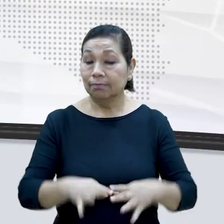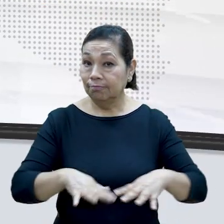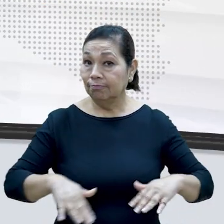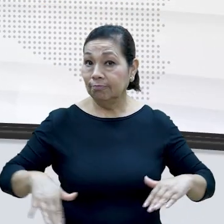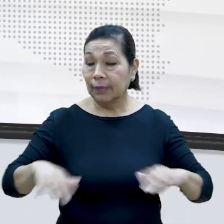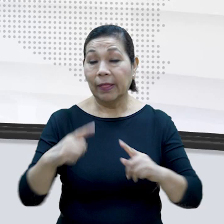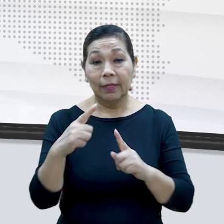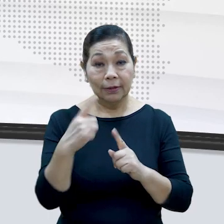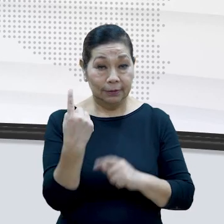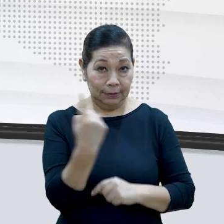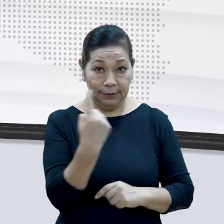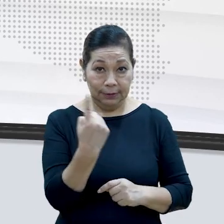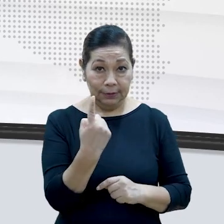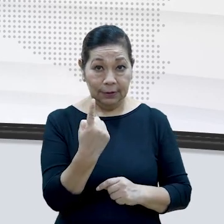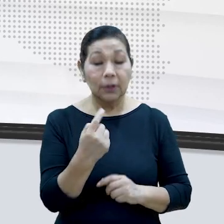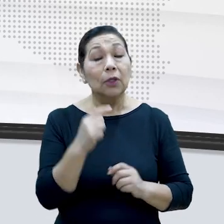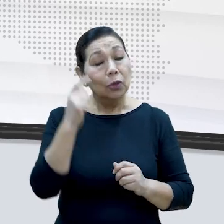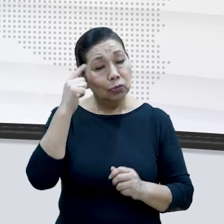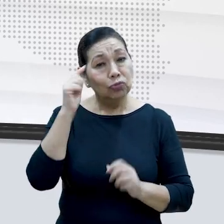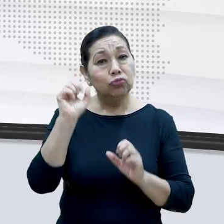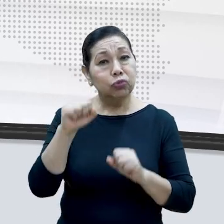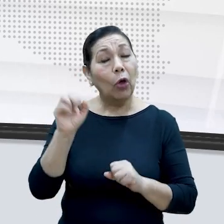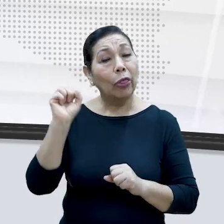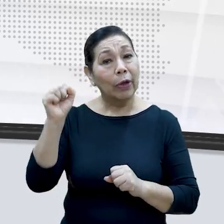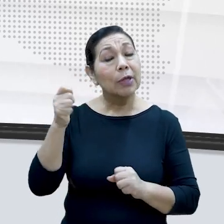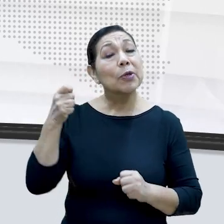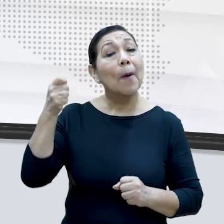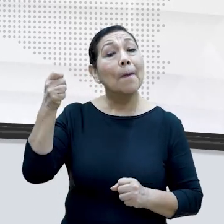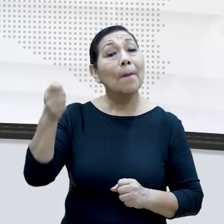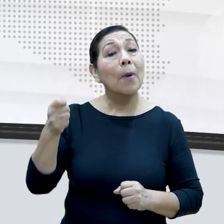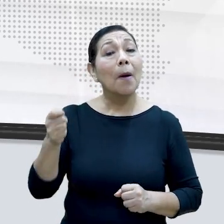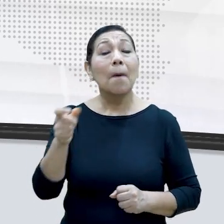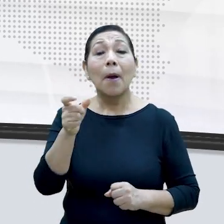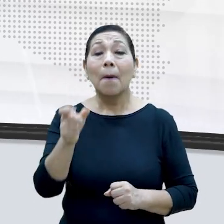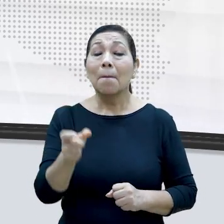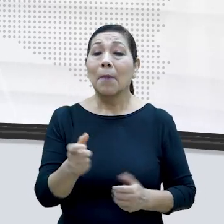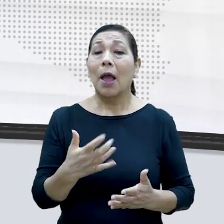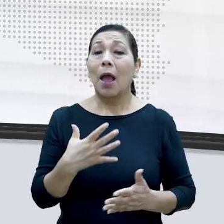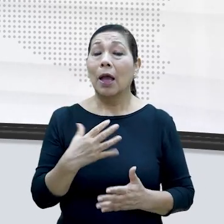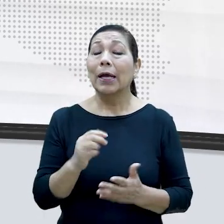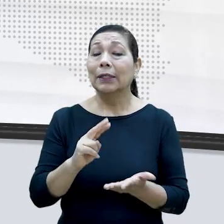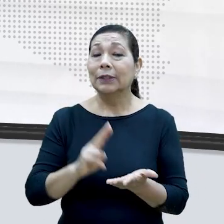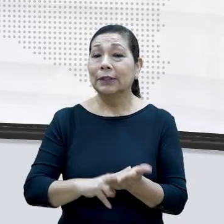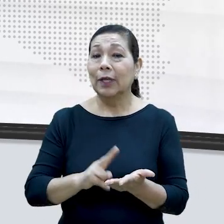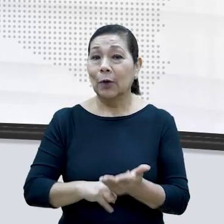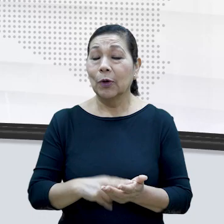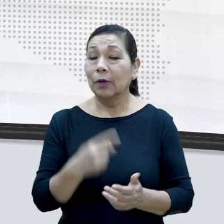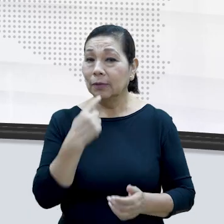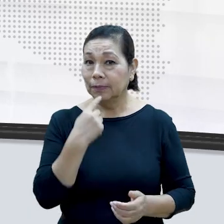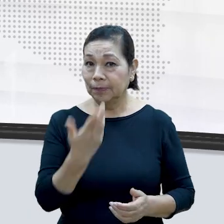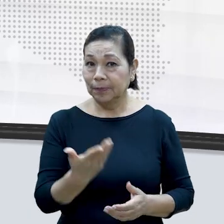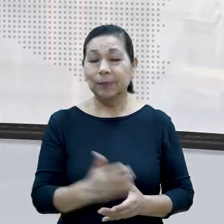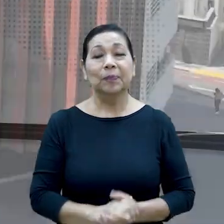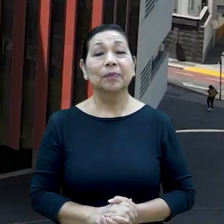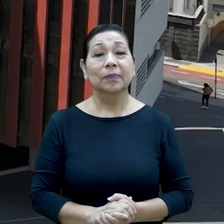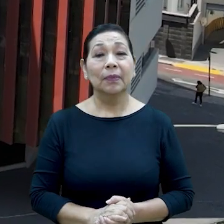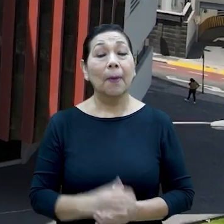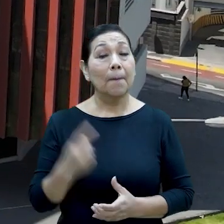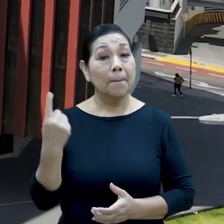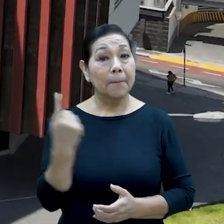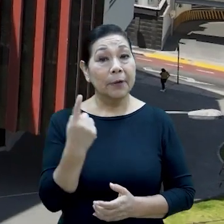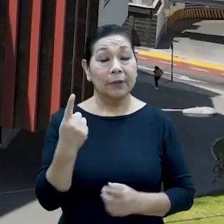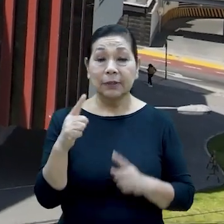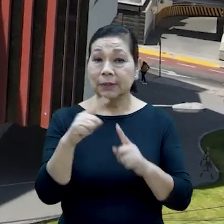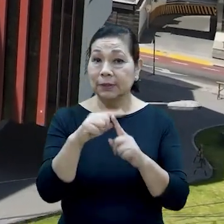La Sala Primera del Tribunal Constitucional reconoció los derechos pensionarios a una cesante de E-Salud. Les tenemos la nota. La